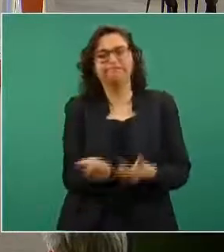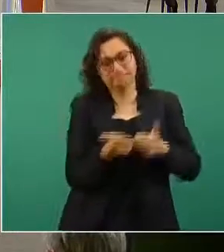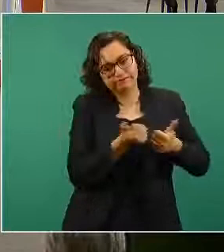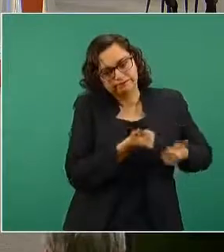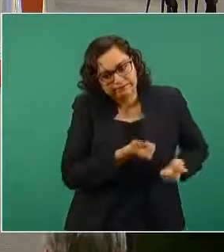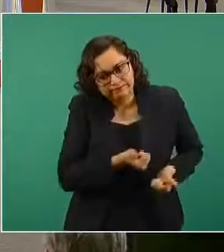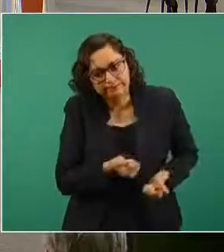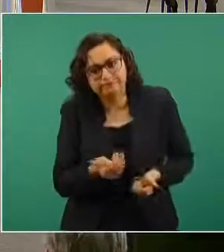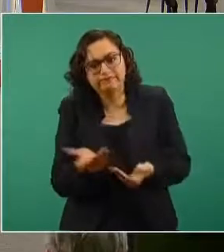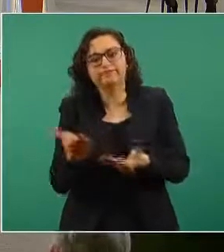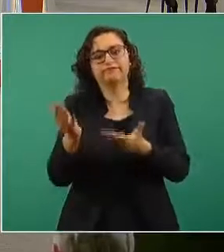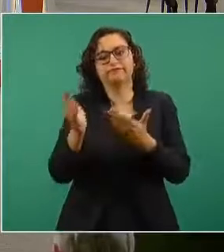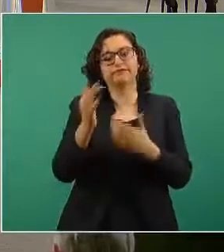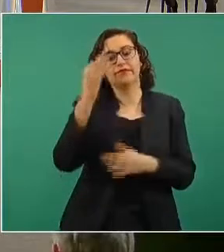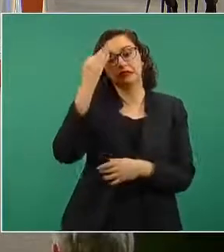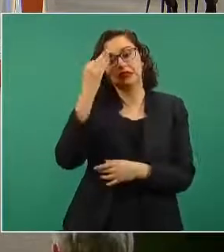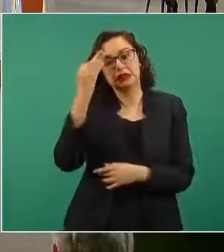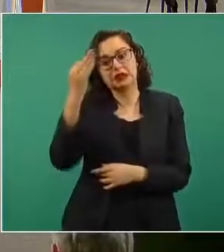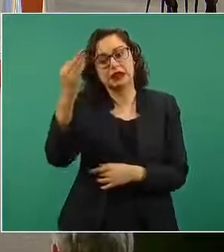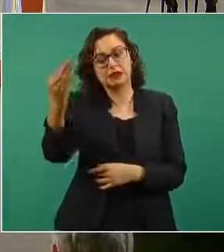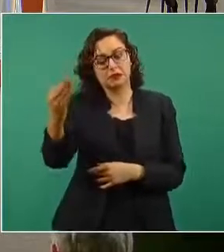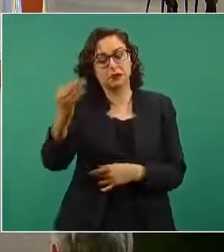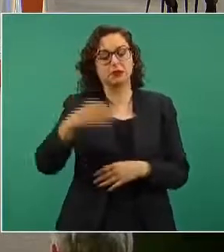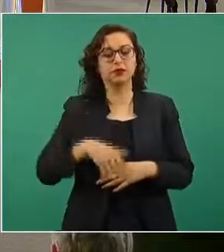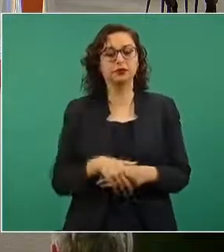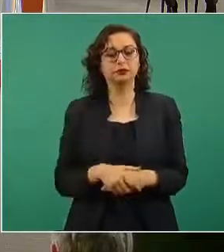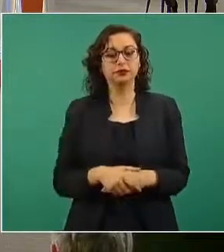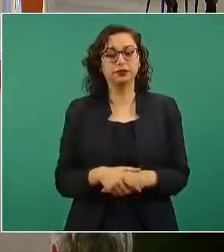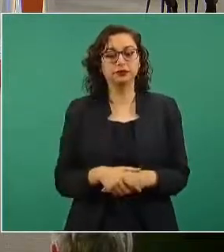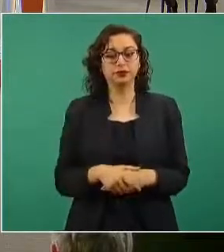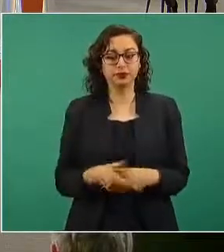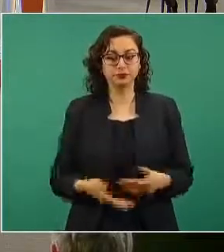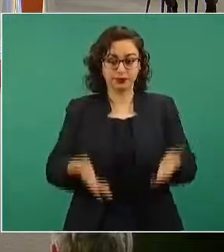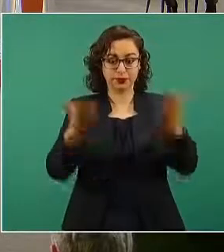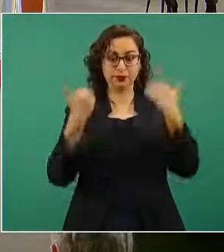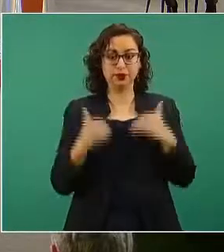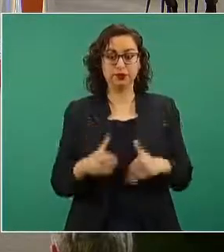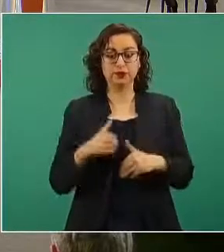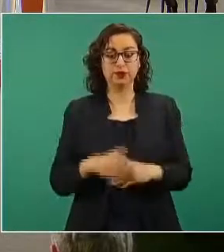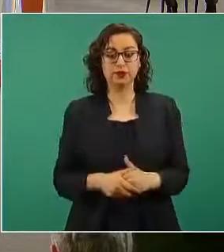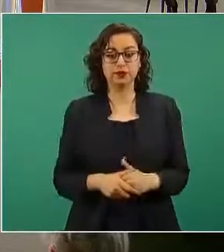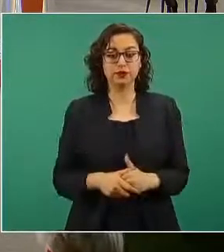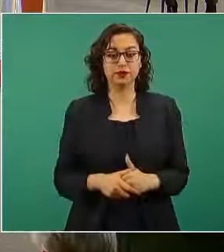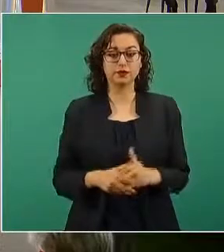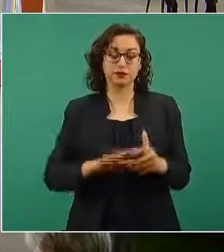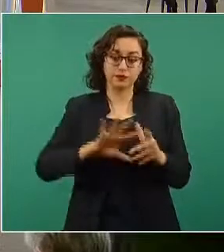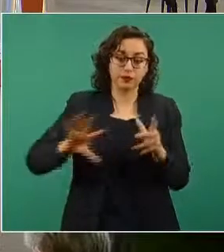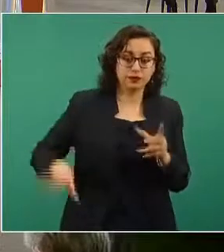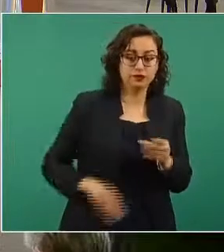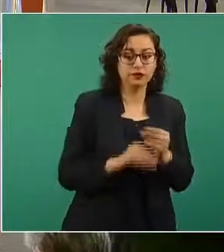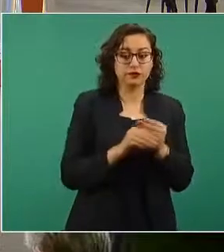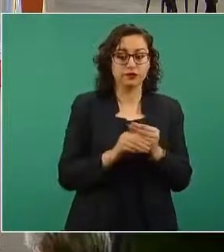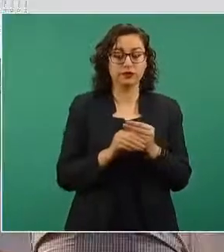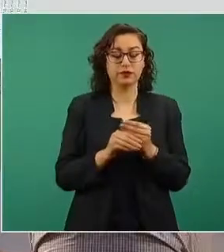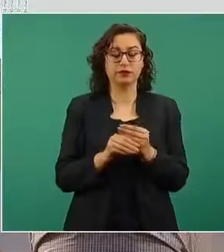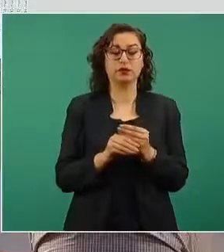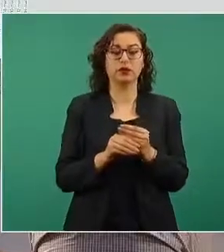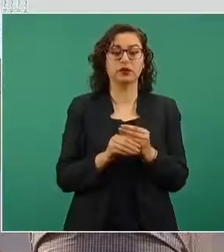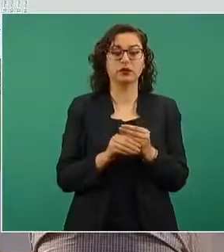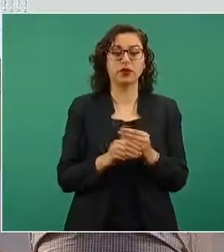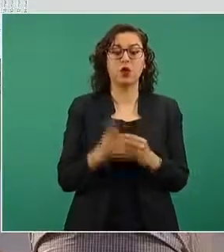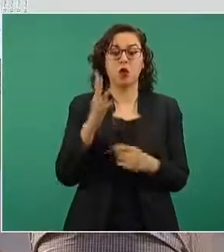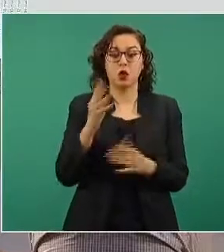en el desplazamiento de las brigadas en cada comunidad. La siguiente, por favor. En forma acumulativa tenemos más de